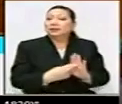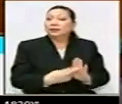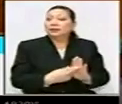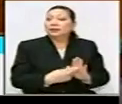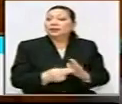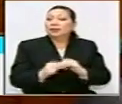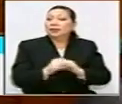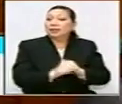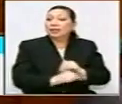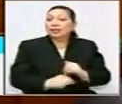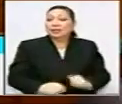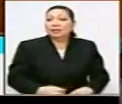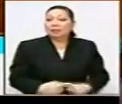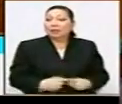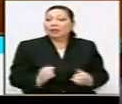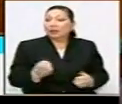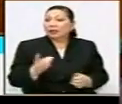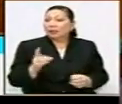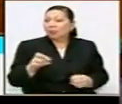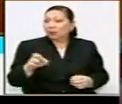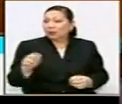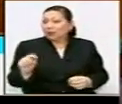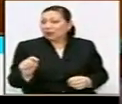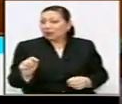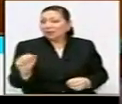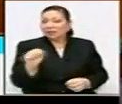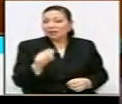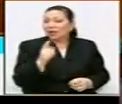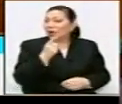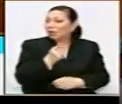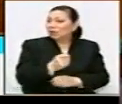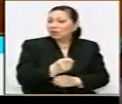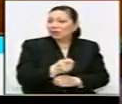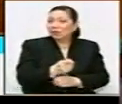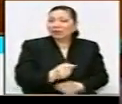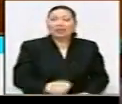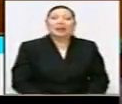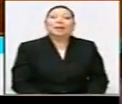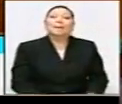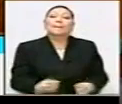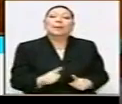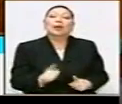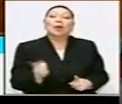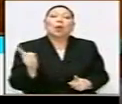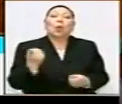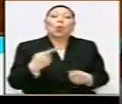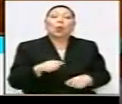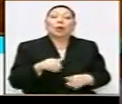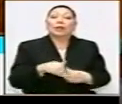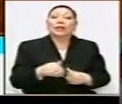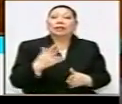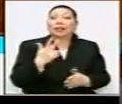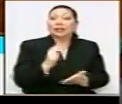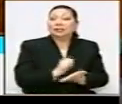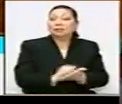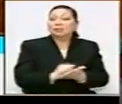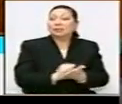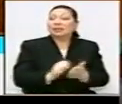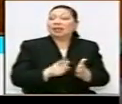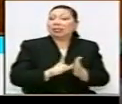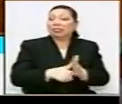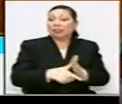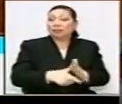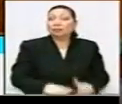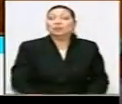representantes de la nación. Los diputados y senadores no pueden ser acusados o presos desde el día de su elección hasta 3 meses después